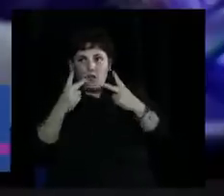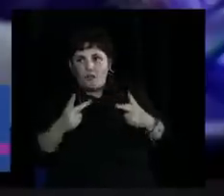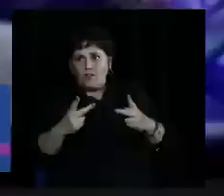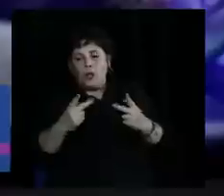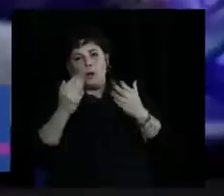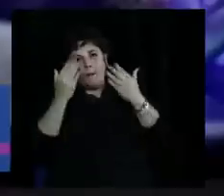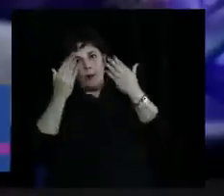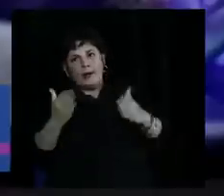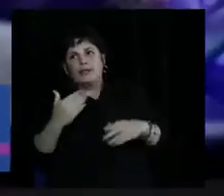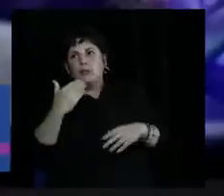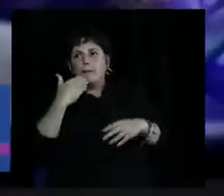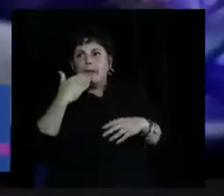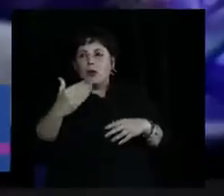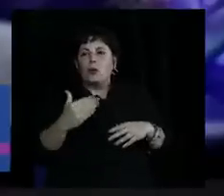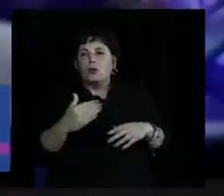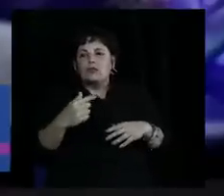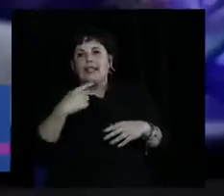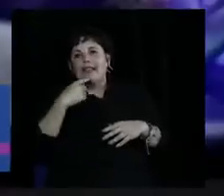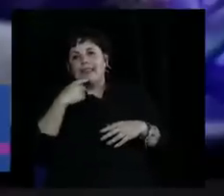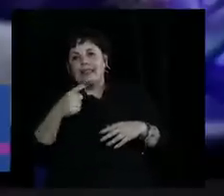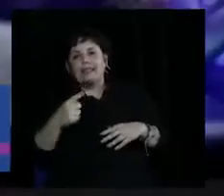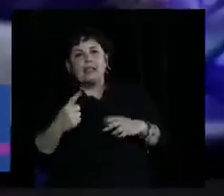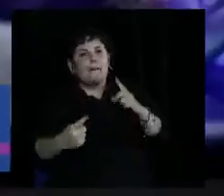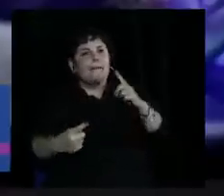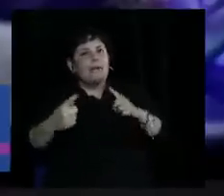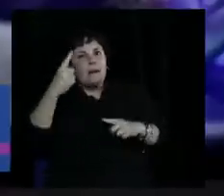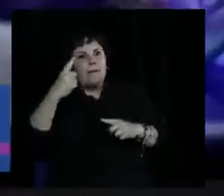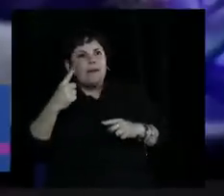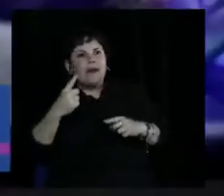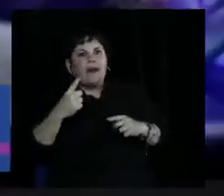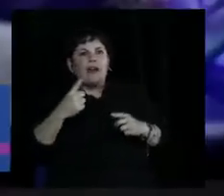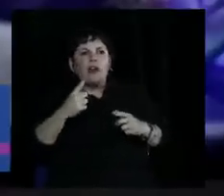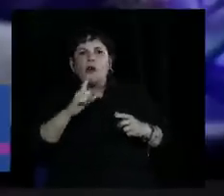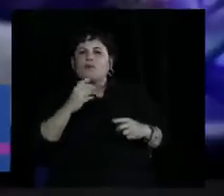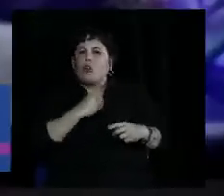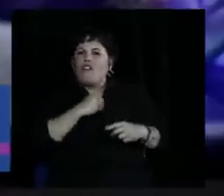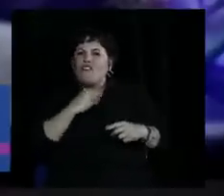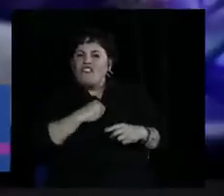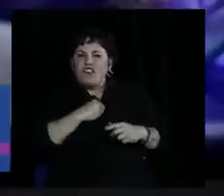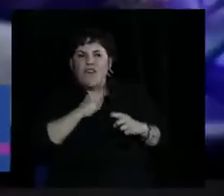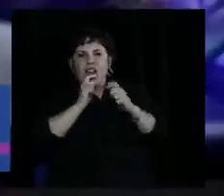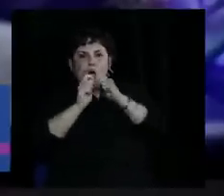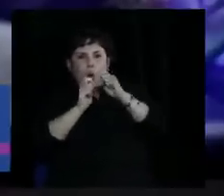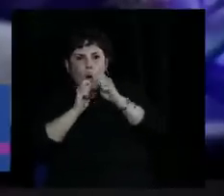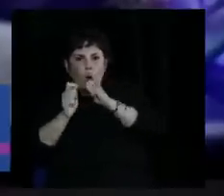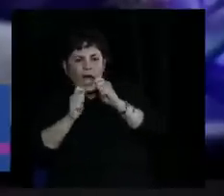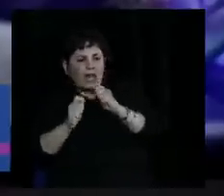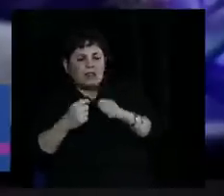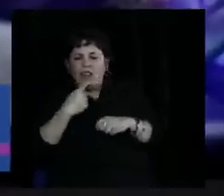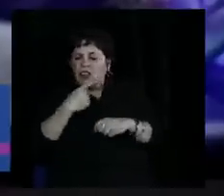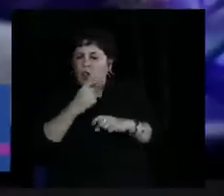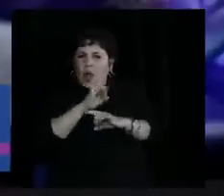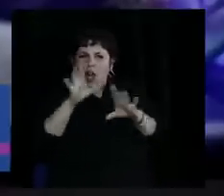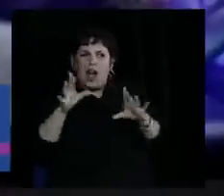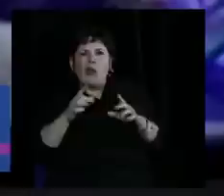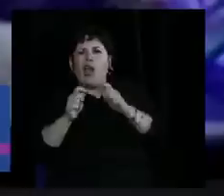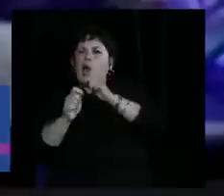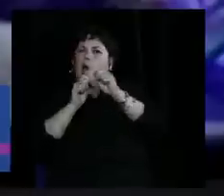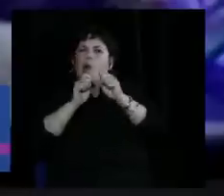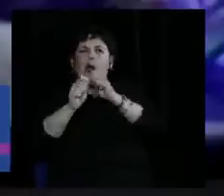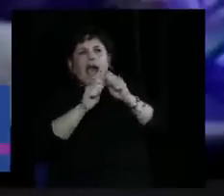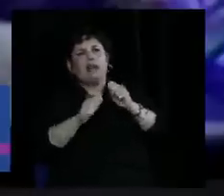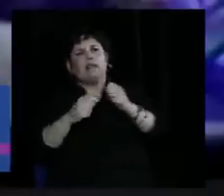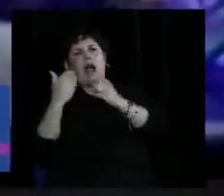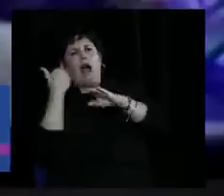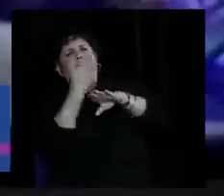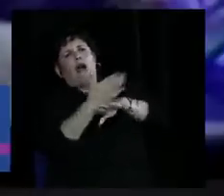por eso les preguntaba esto, es que, primero, a mí no me resultan del todo confiables estas encuestas. Quiero decirlo con sinceridad. Esas encuestas que le dan